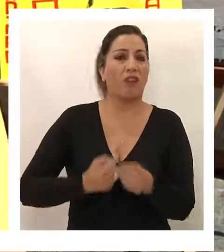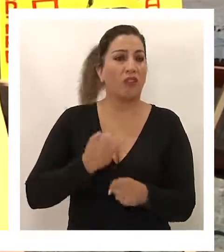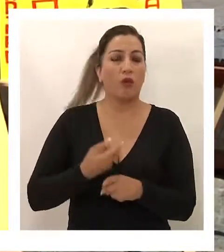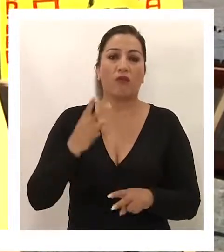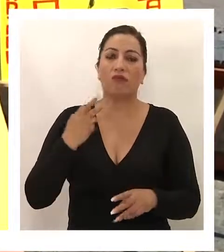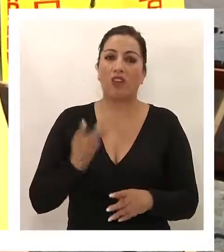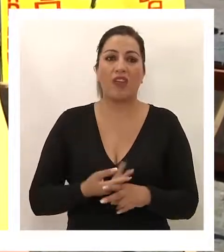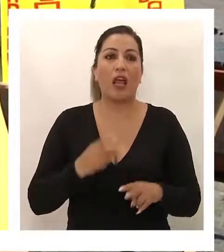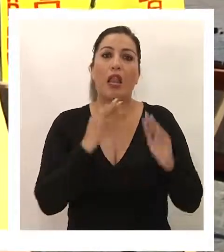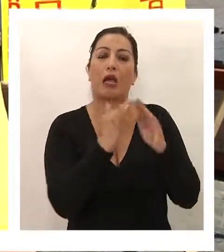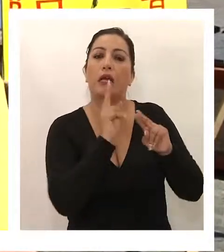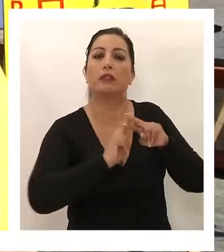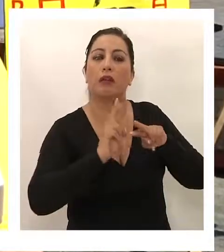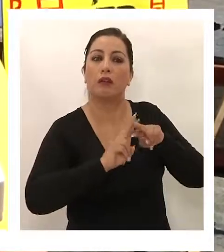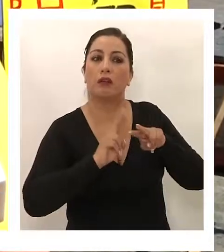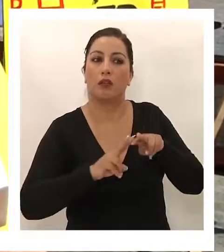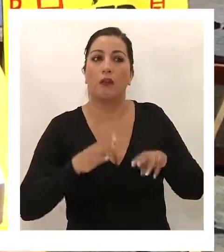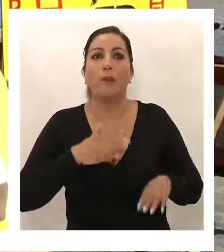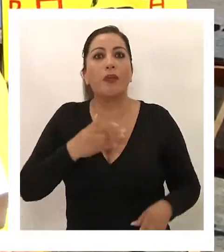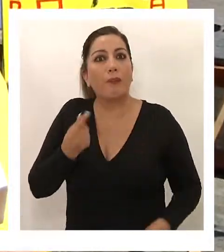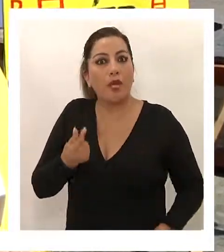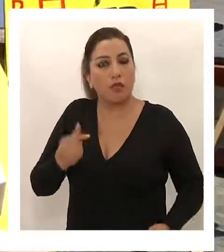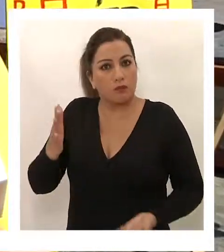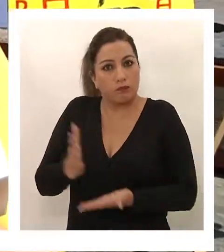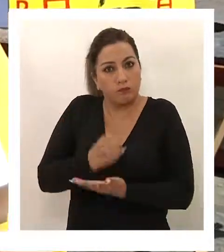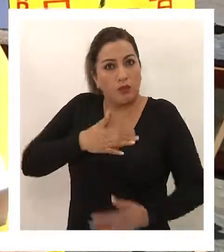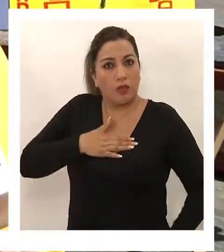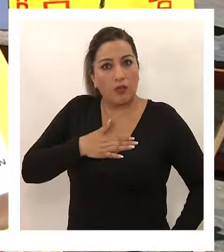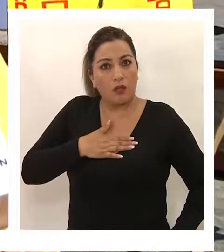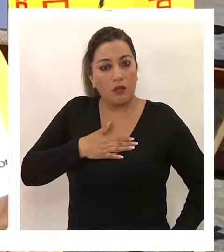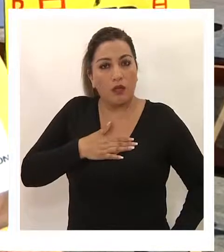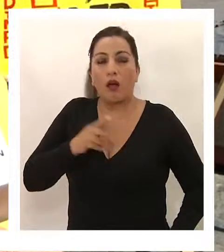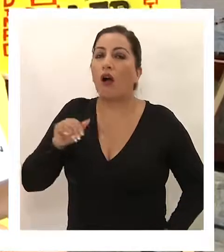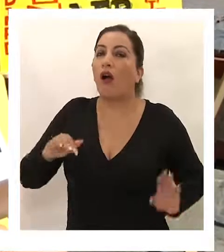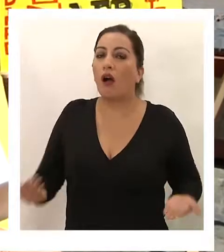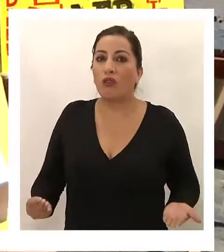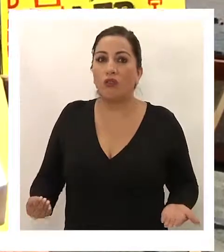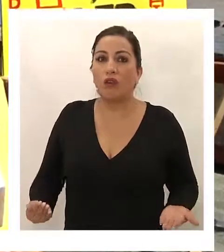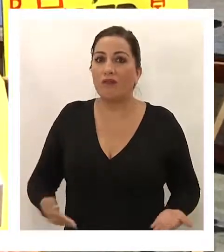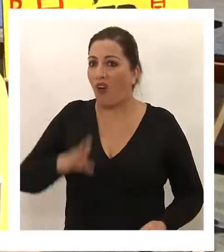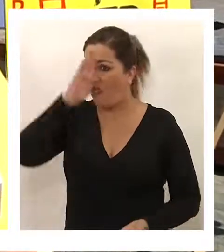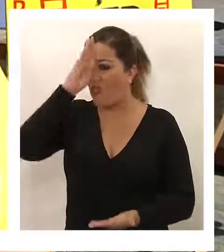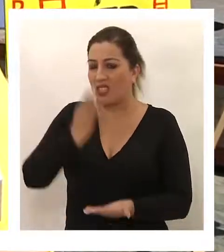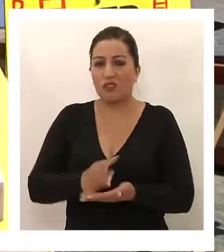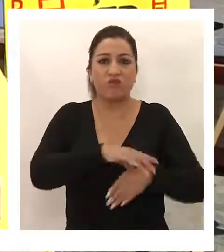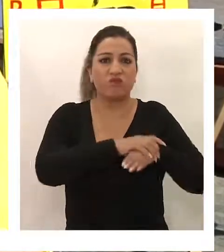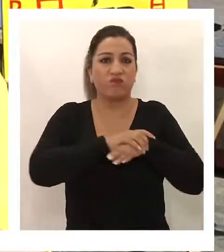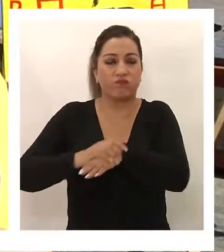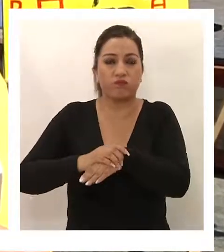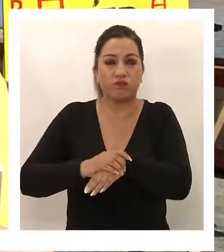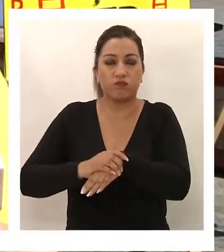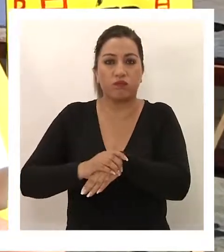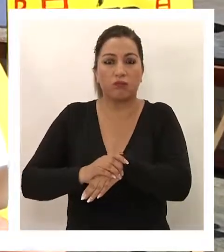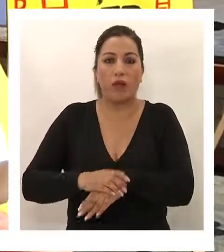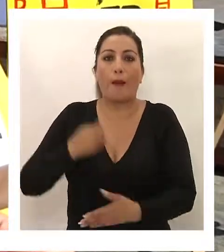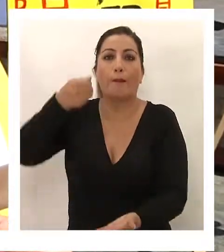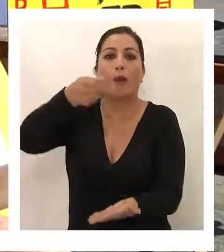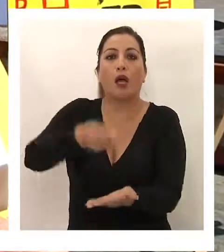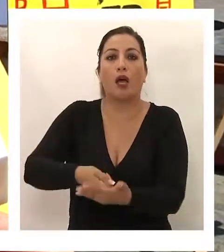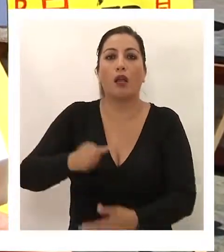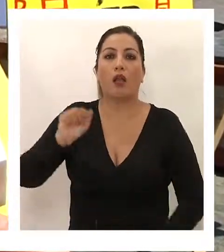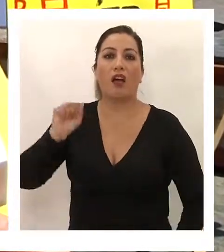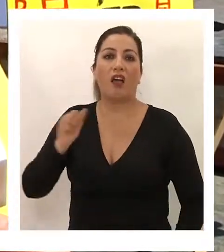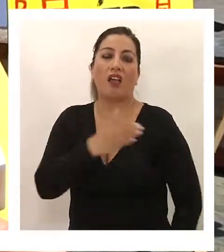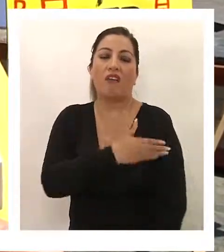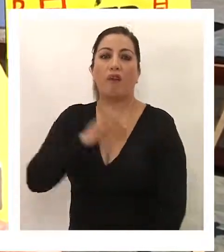casas, cualquier cosita lo que quisieran porque tu plata es tuya hoy se ven obligados a tener que cotizar y a entregar